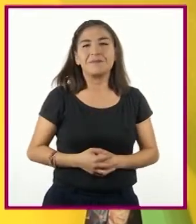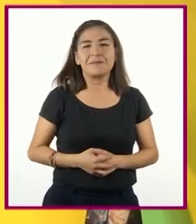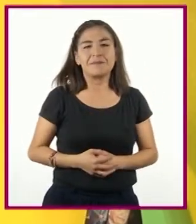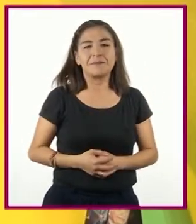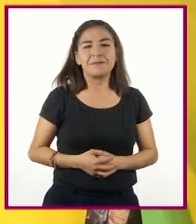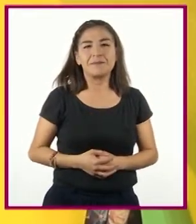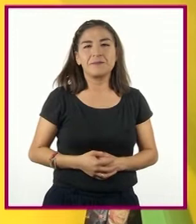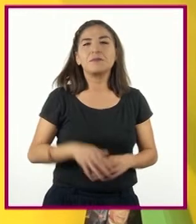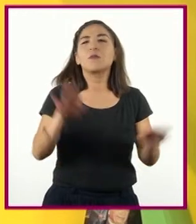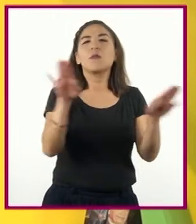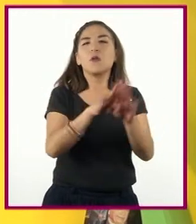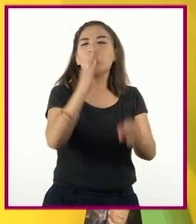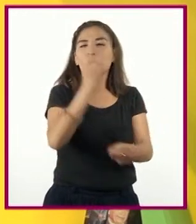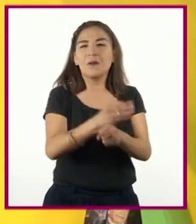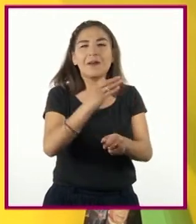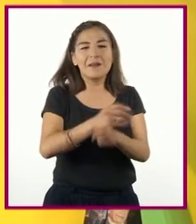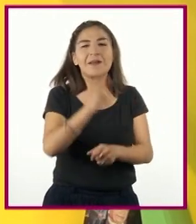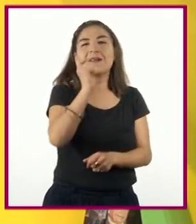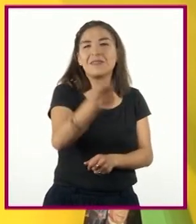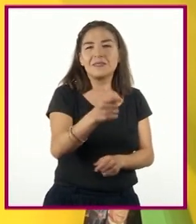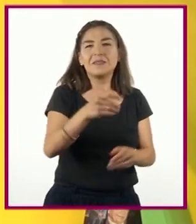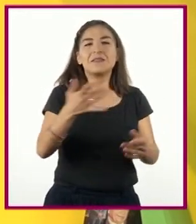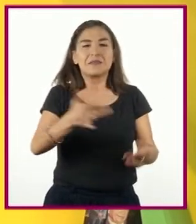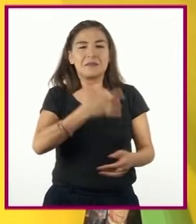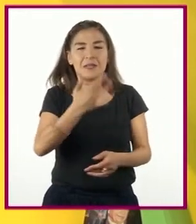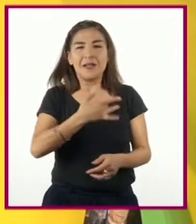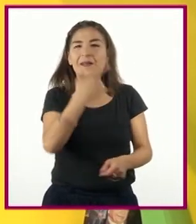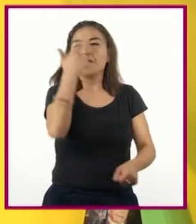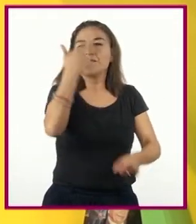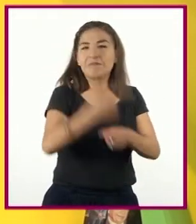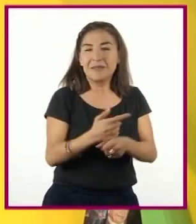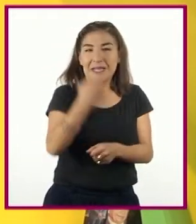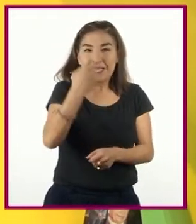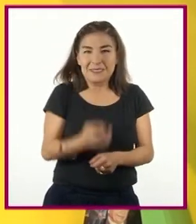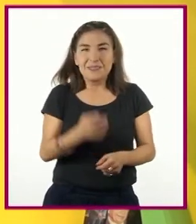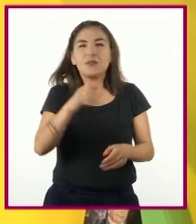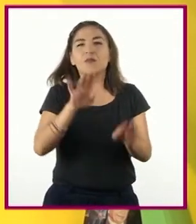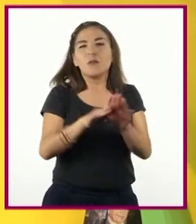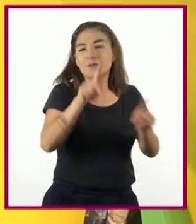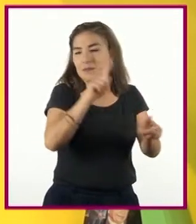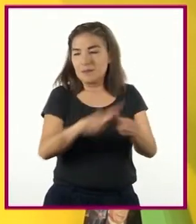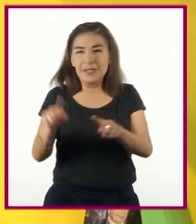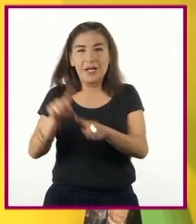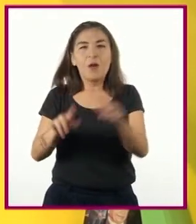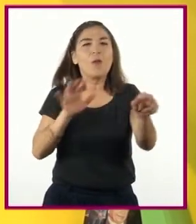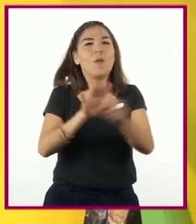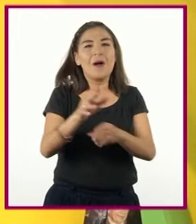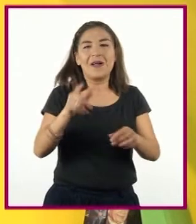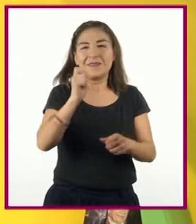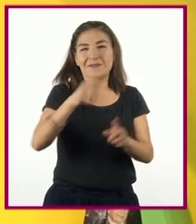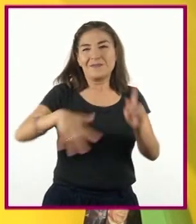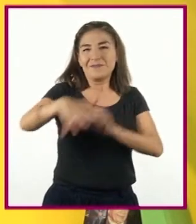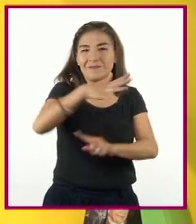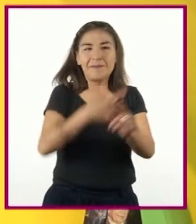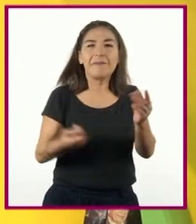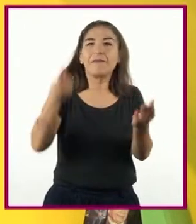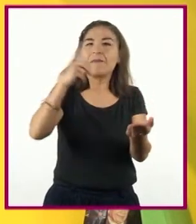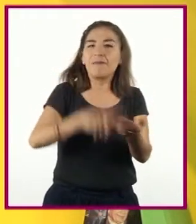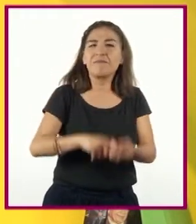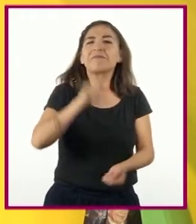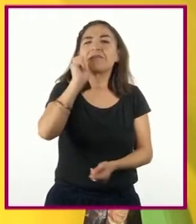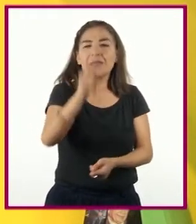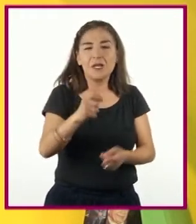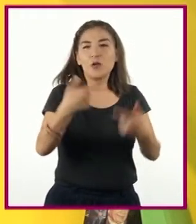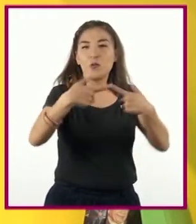para ir precisando cómo se construye la identidad a partir de los diversos aspectos que le rodean, entre estos